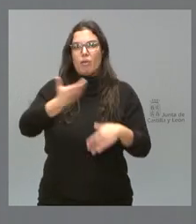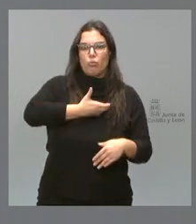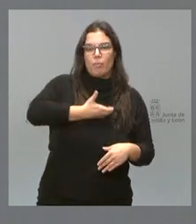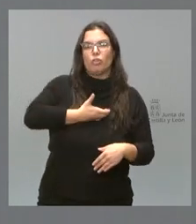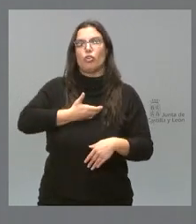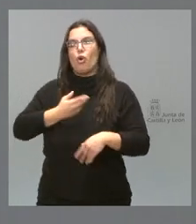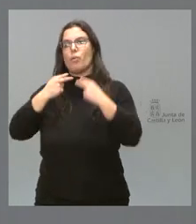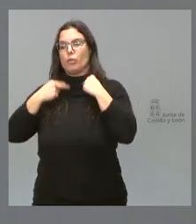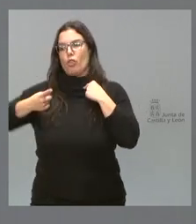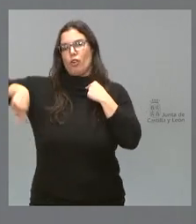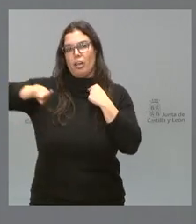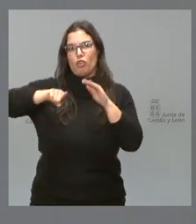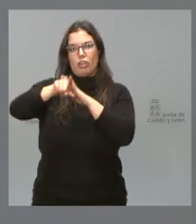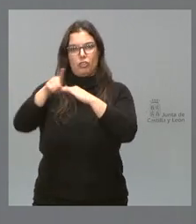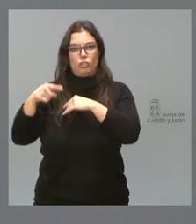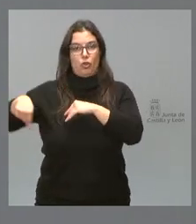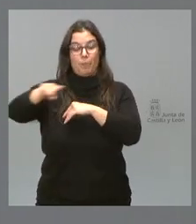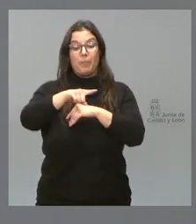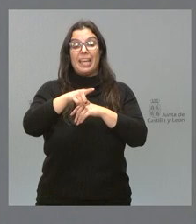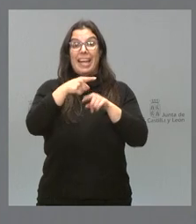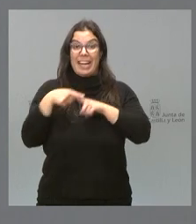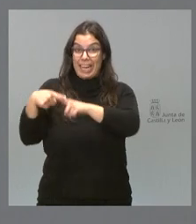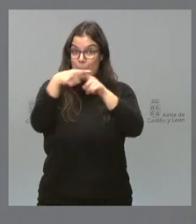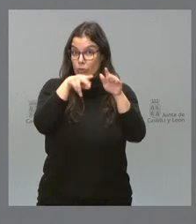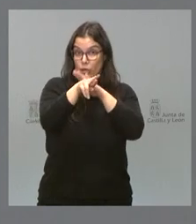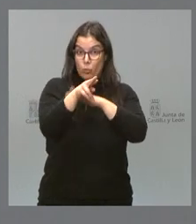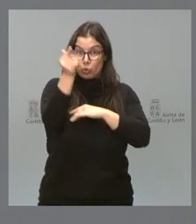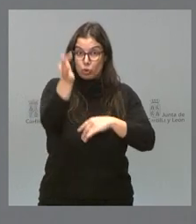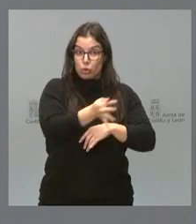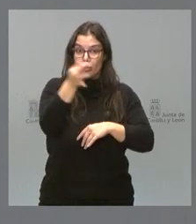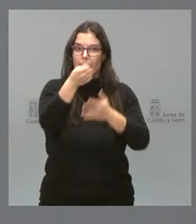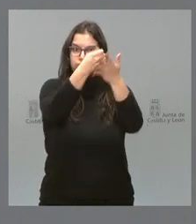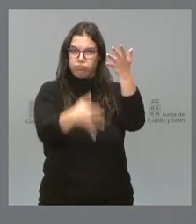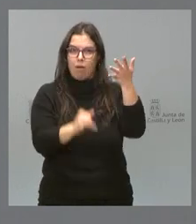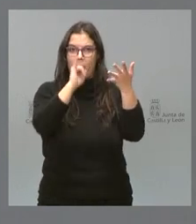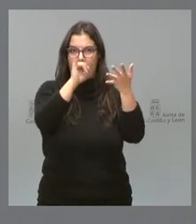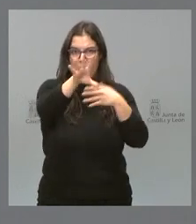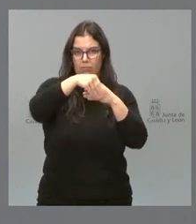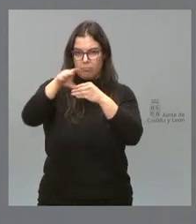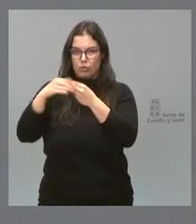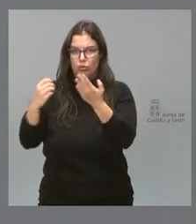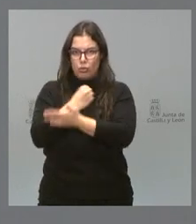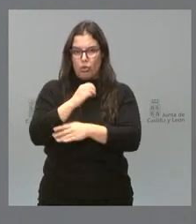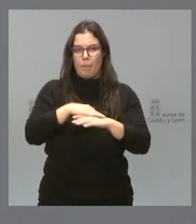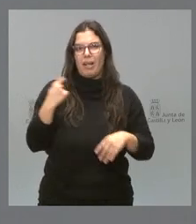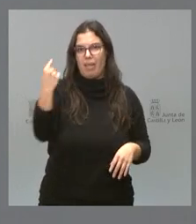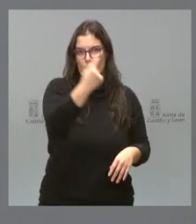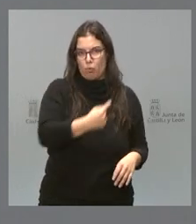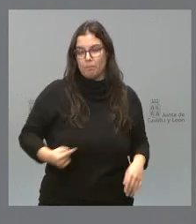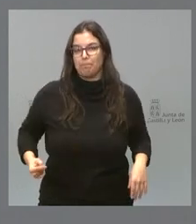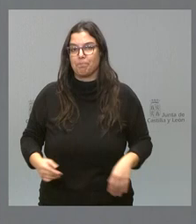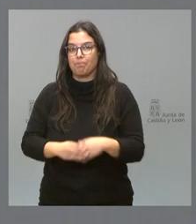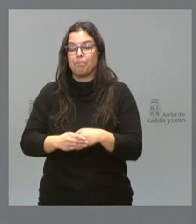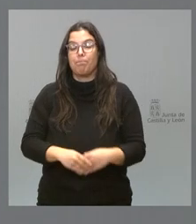de nuestra comunidad Autónoma tienen ustedes la distribución de estos recursos en la documentación anexa para cada una de estas entidades locales y